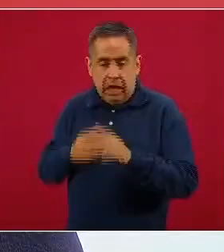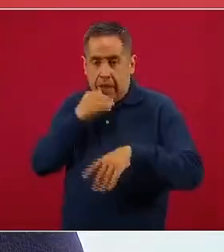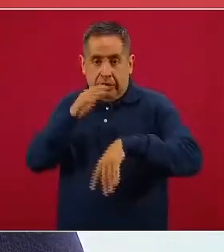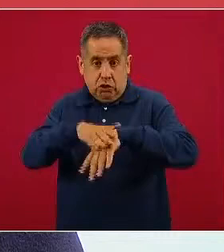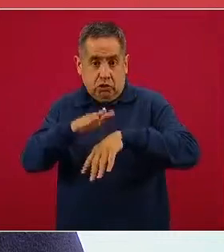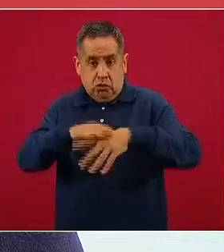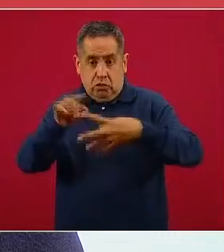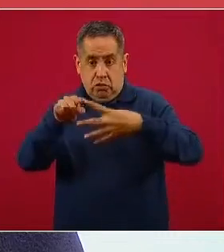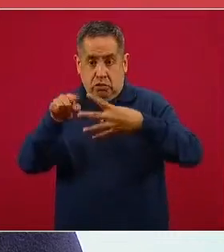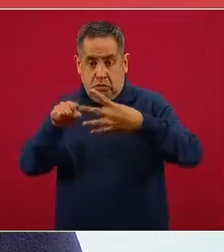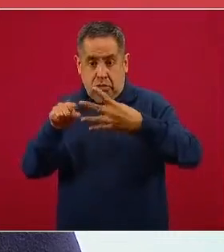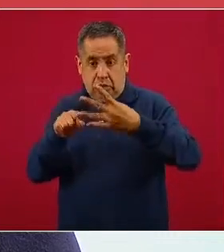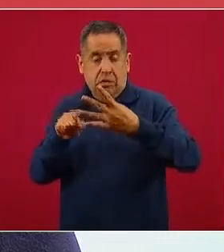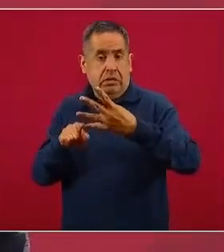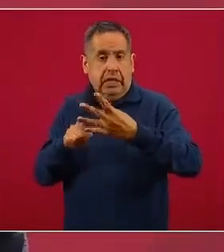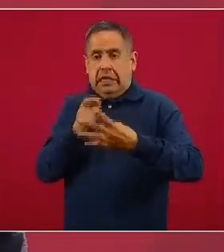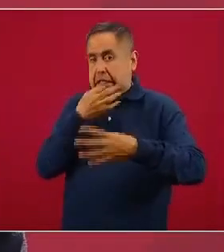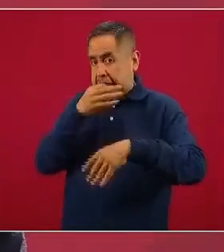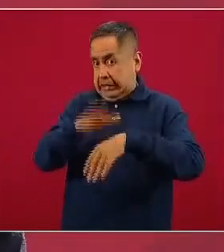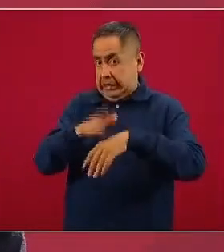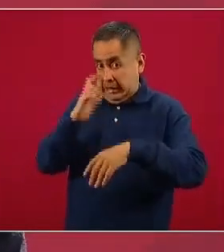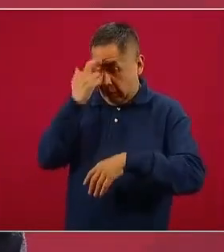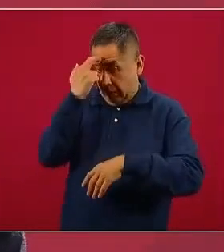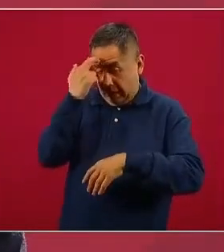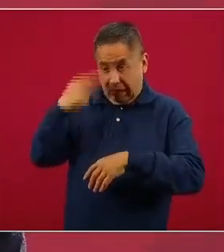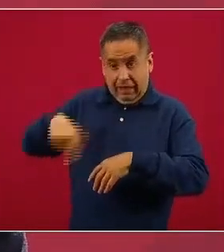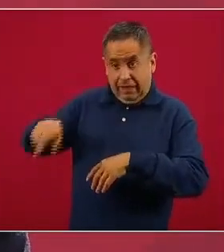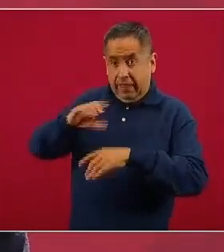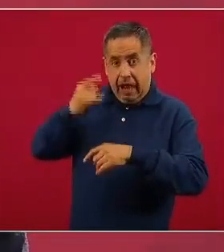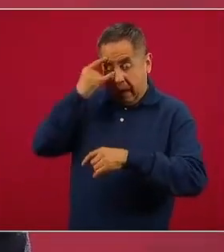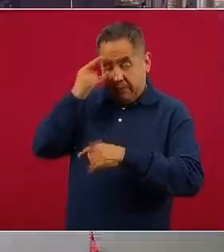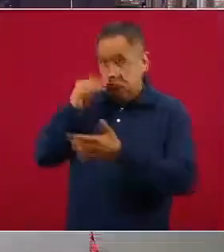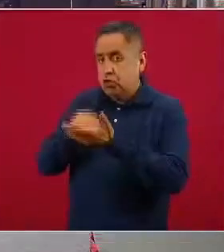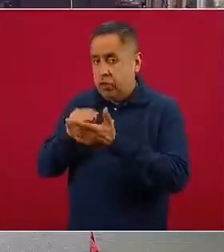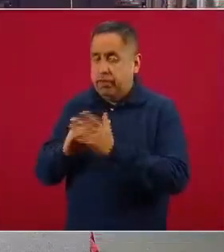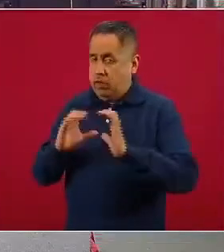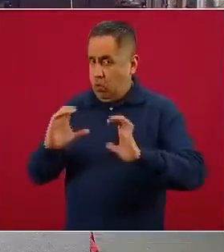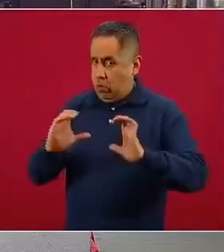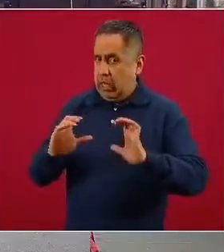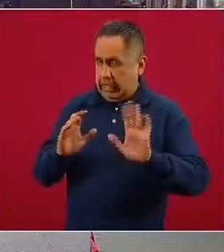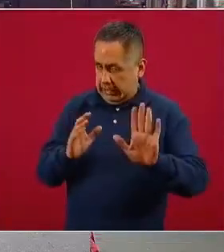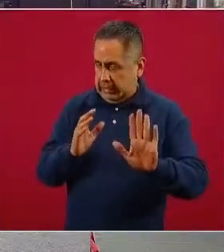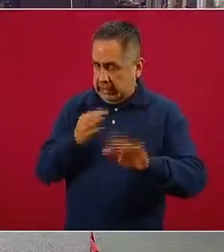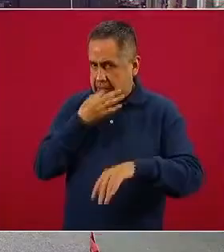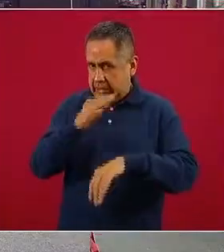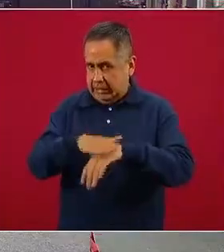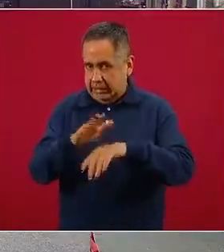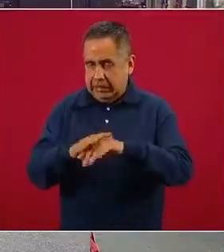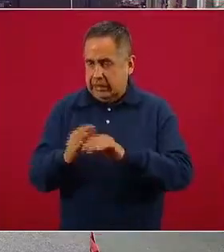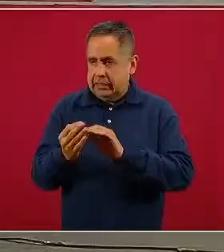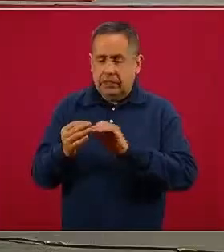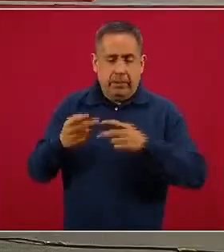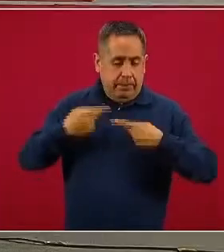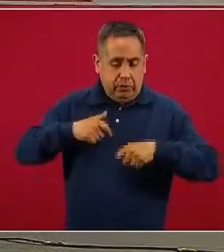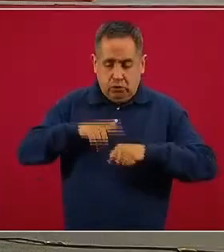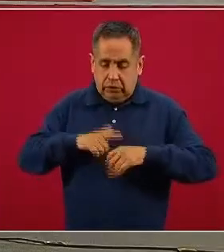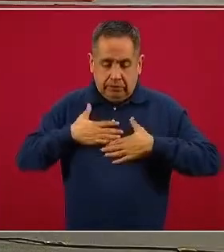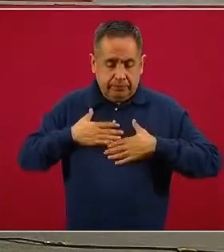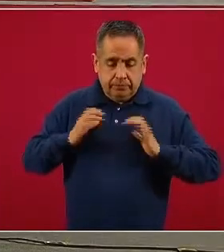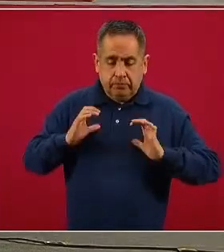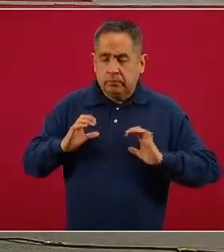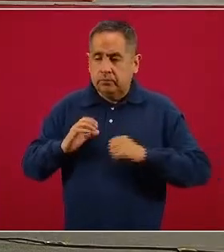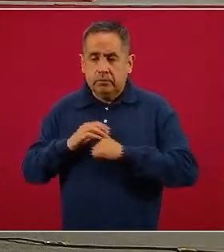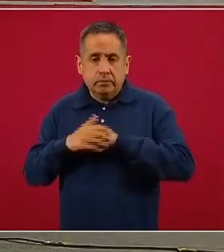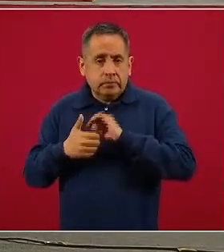para precisamente hacérselo y recordárselo a la población, las medidas preventivas personales, es decir, lo que cada